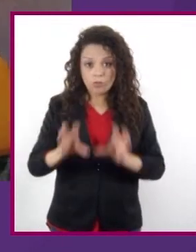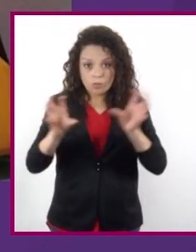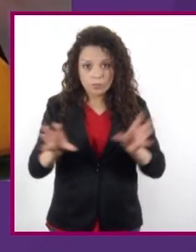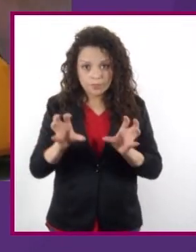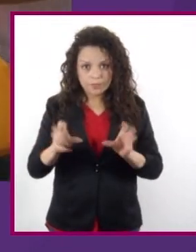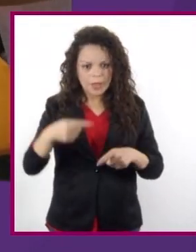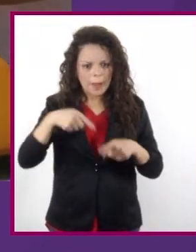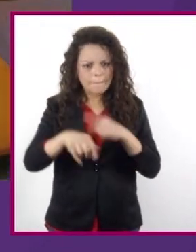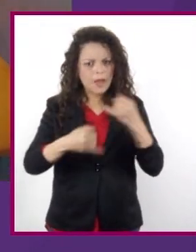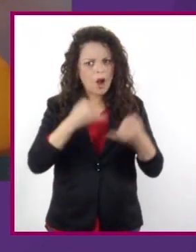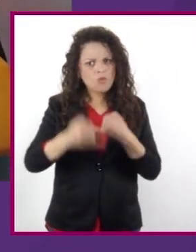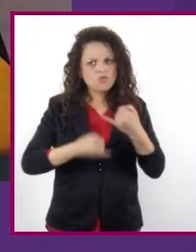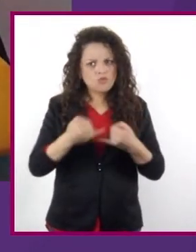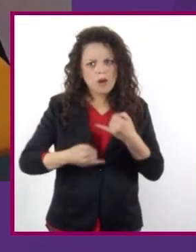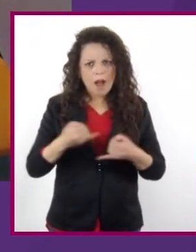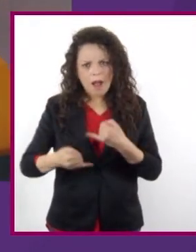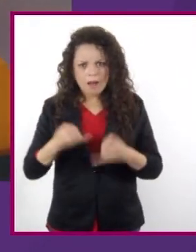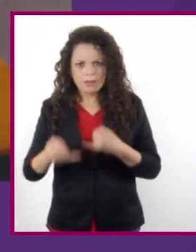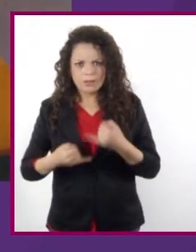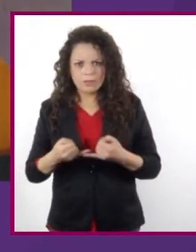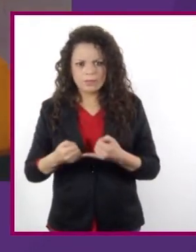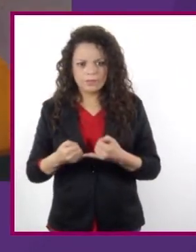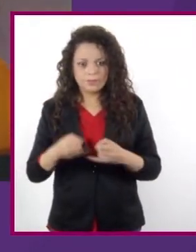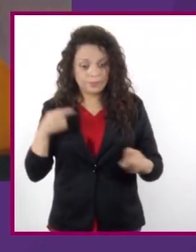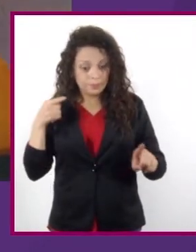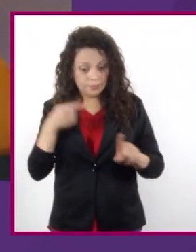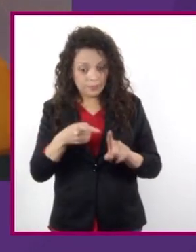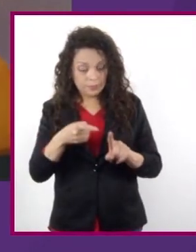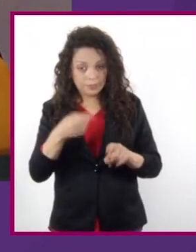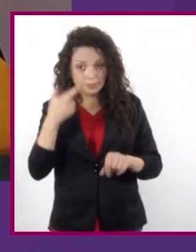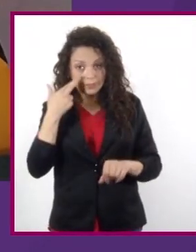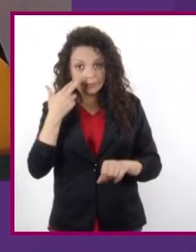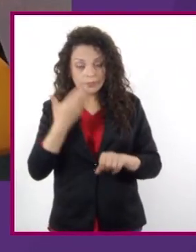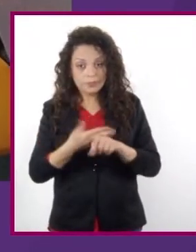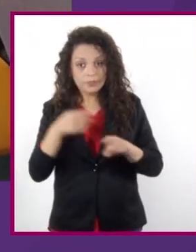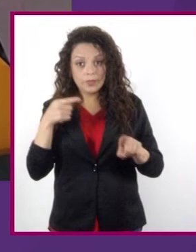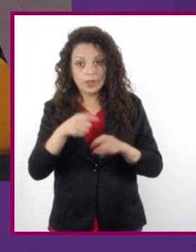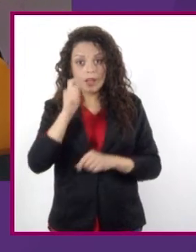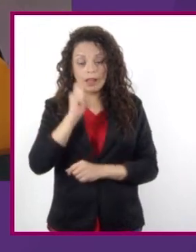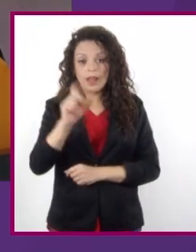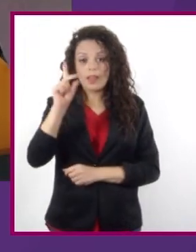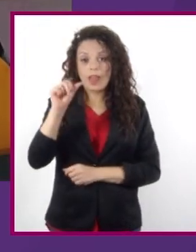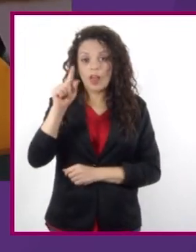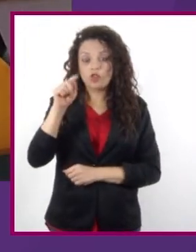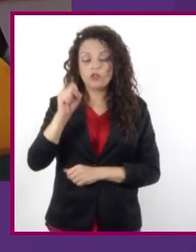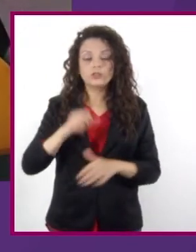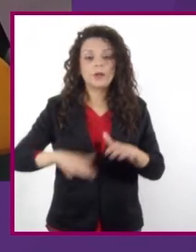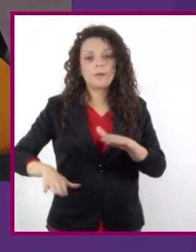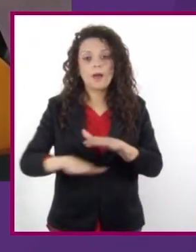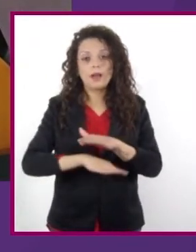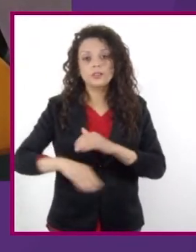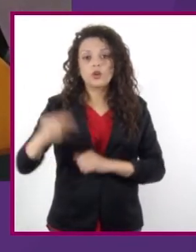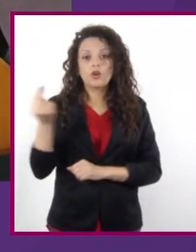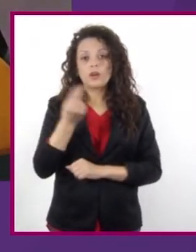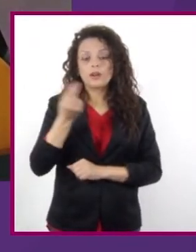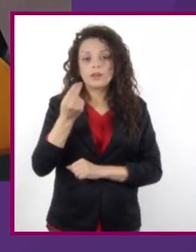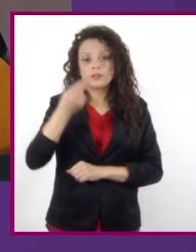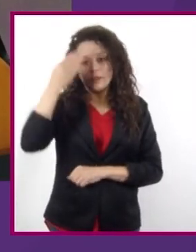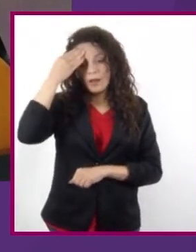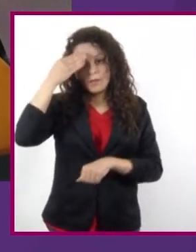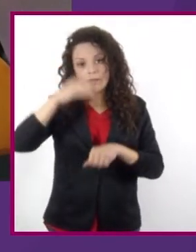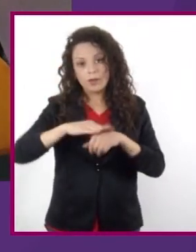videojuego, este se encarga de cargar una serie de datos básicos que se necesitan en la memoria